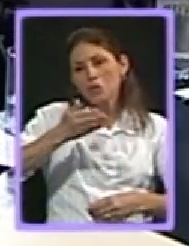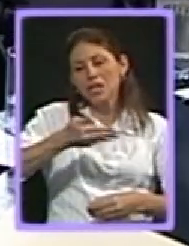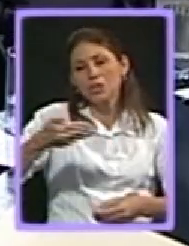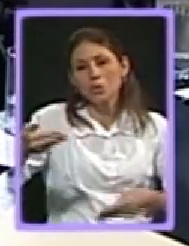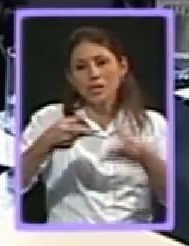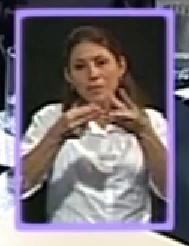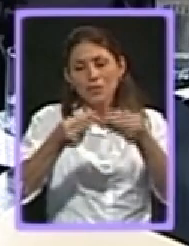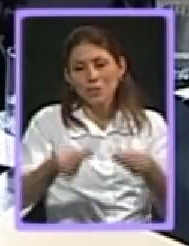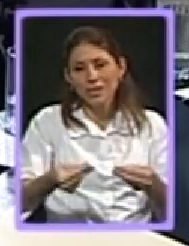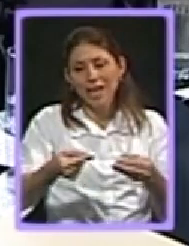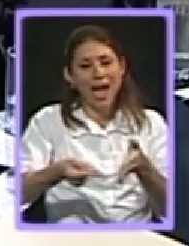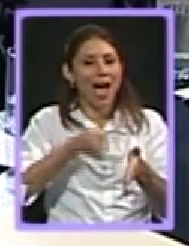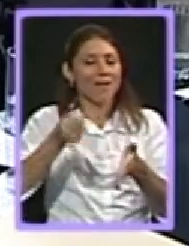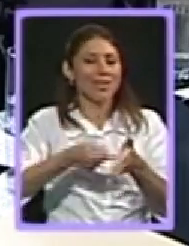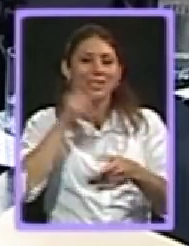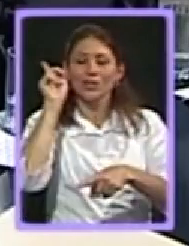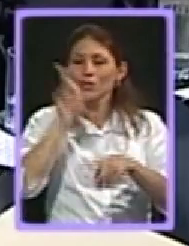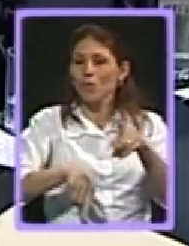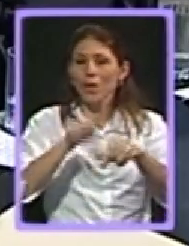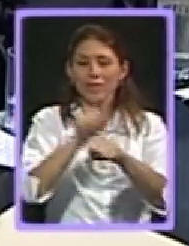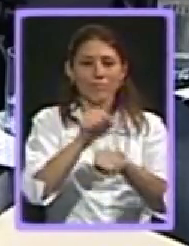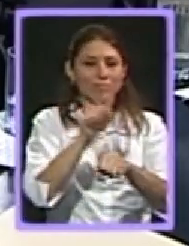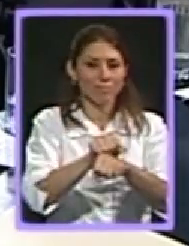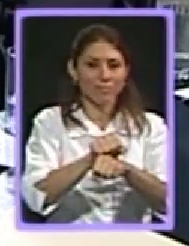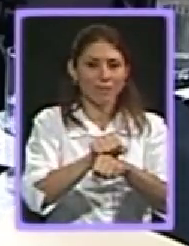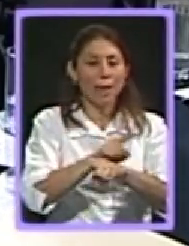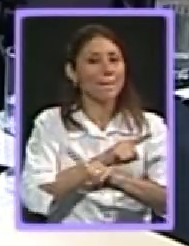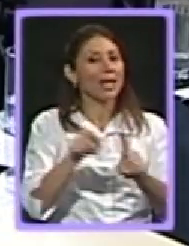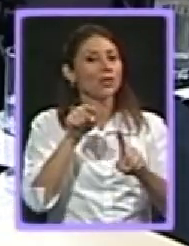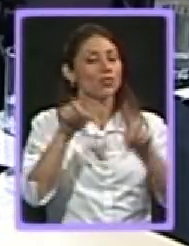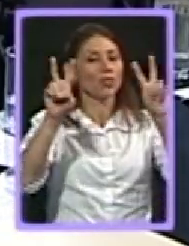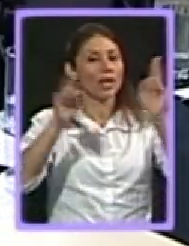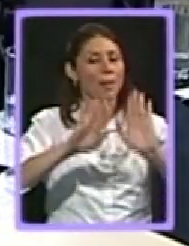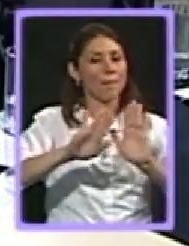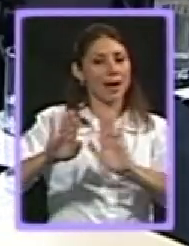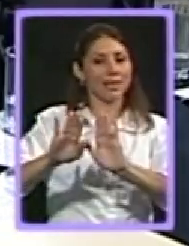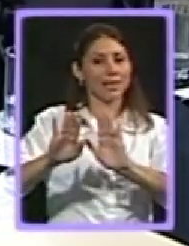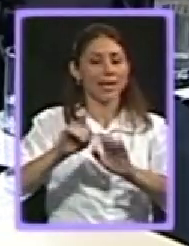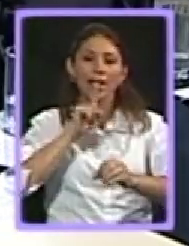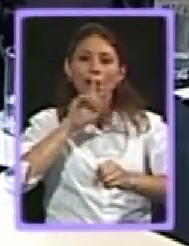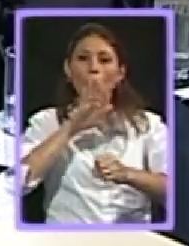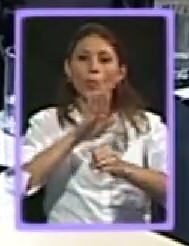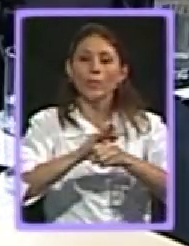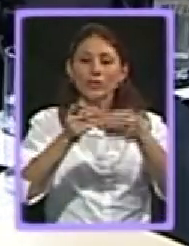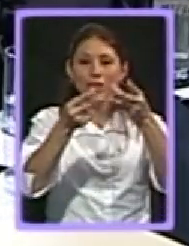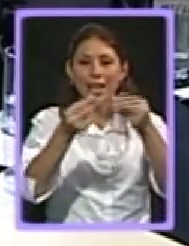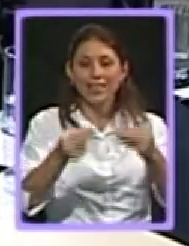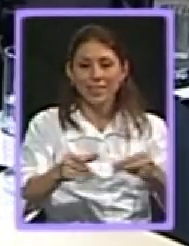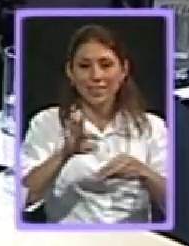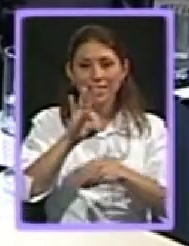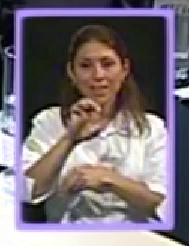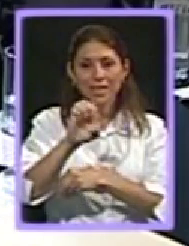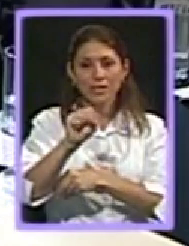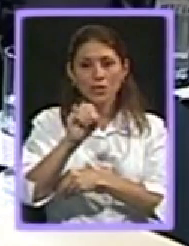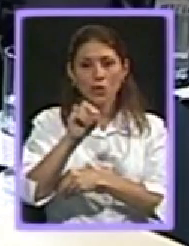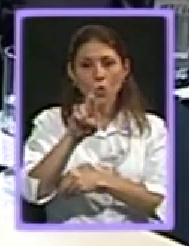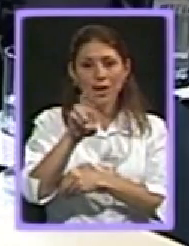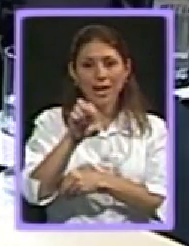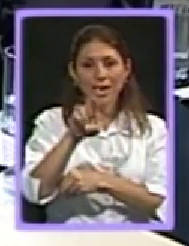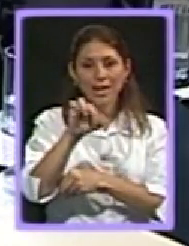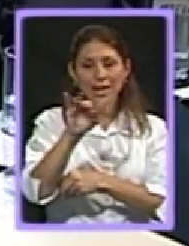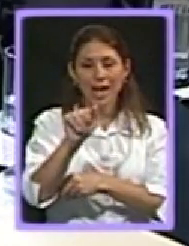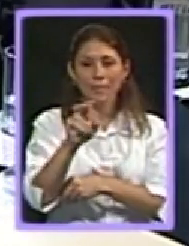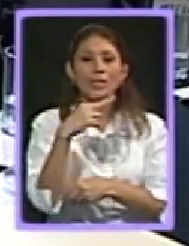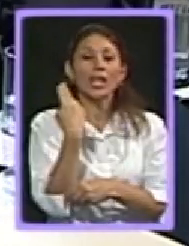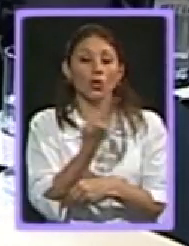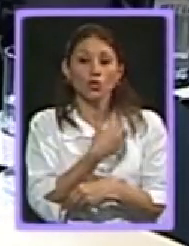pueden concretizar la ejecución del gasto, pero eso ya es un tema aparte. El compromiso de la Tesorería es precisamente el que podamos